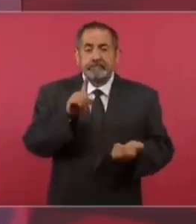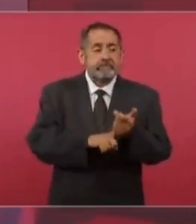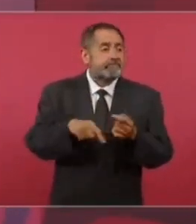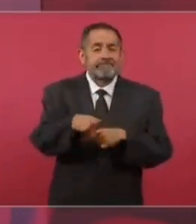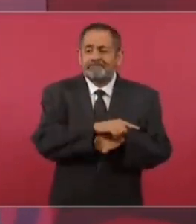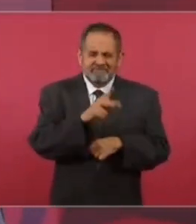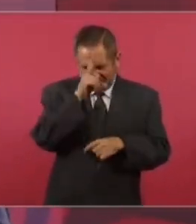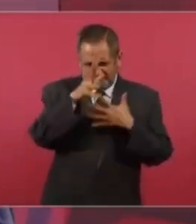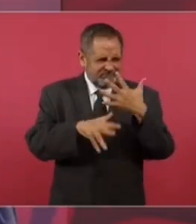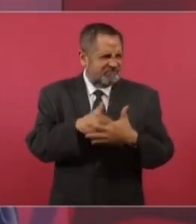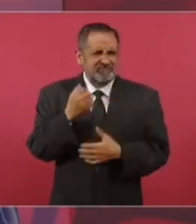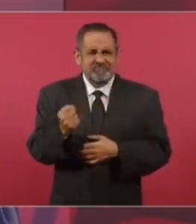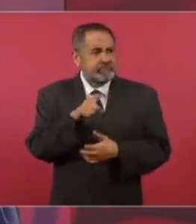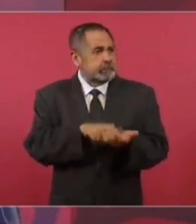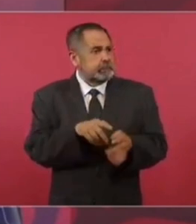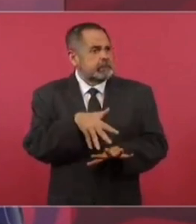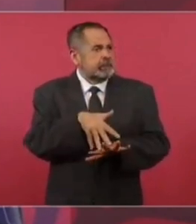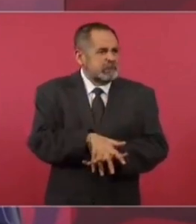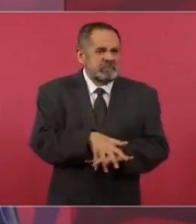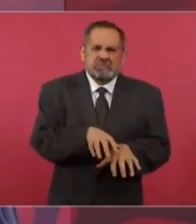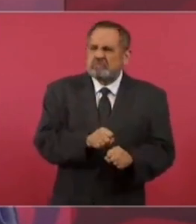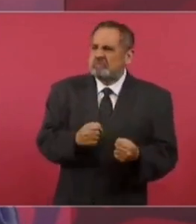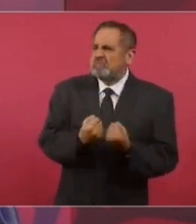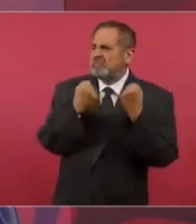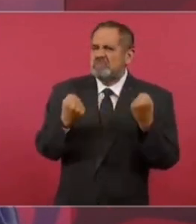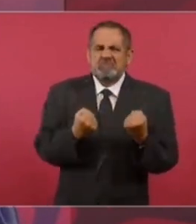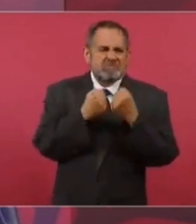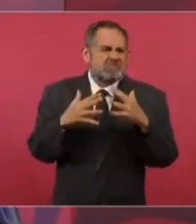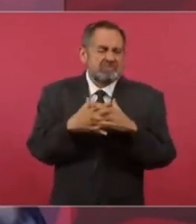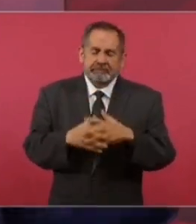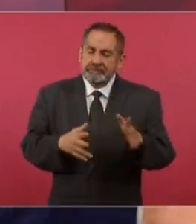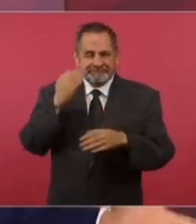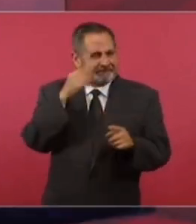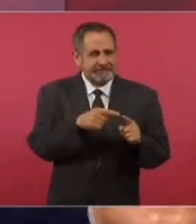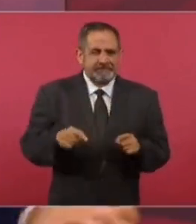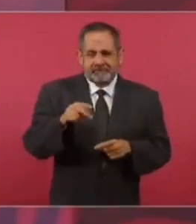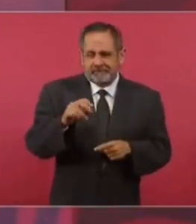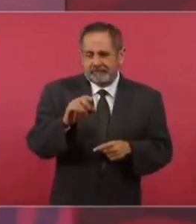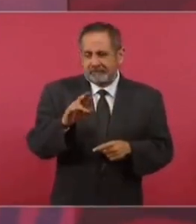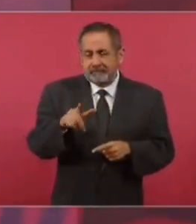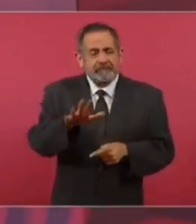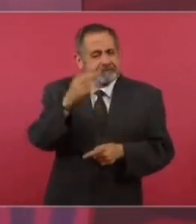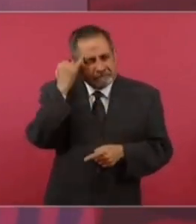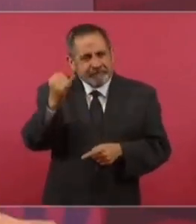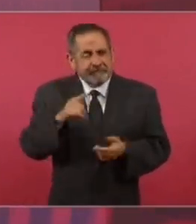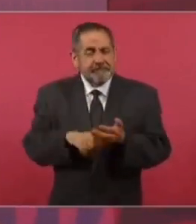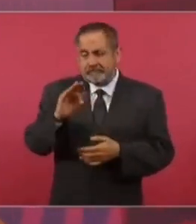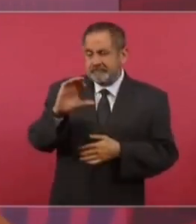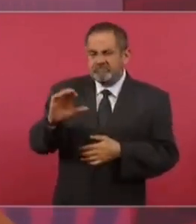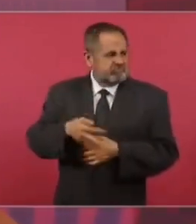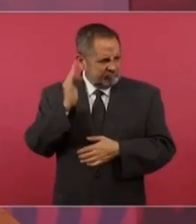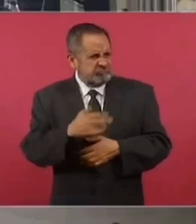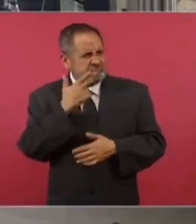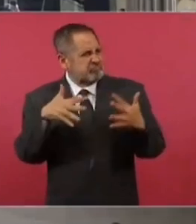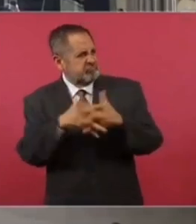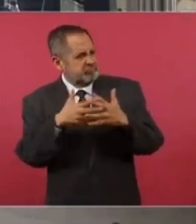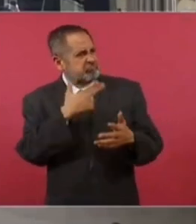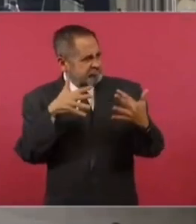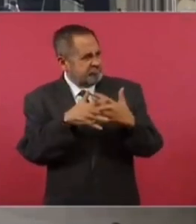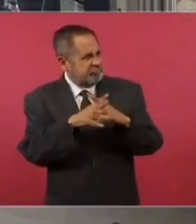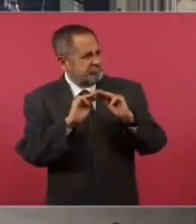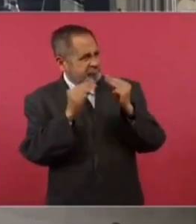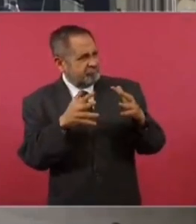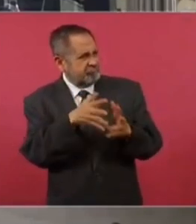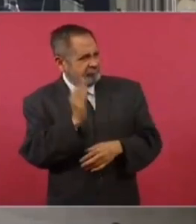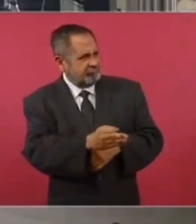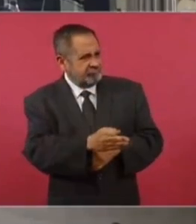introdujo en el periodo neoliberal. Pues imagínense, Calderón declara la guerra y nombra a